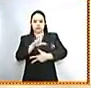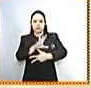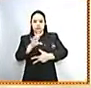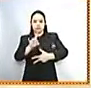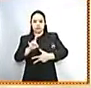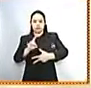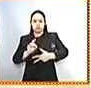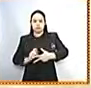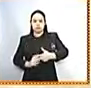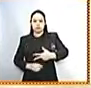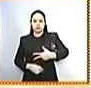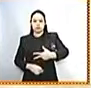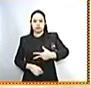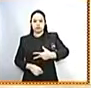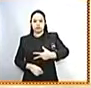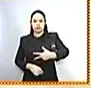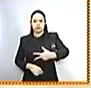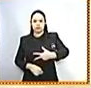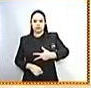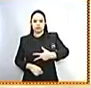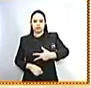54, siguiente número.